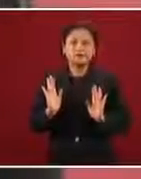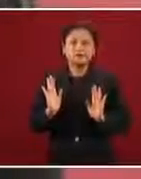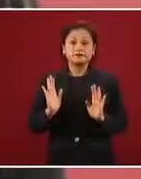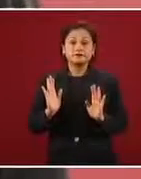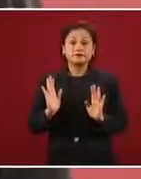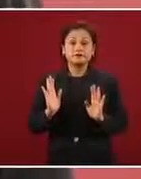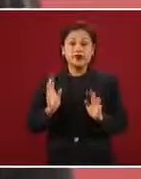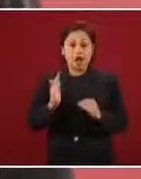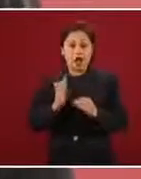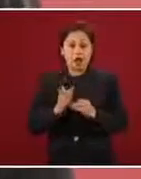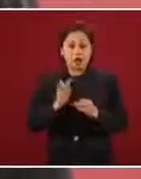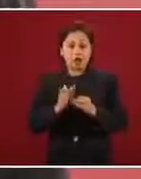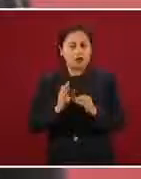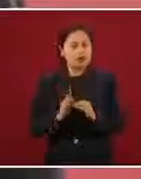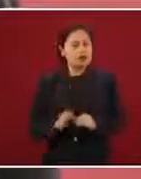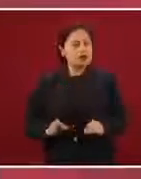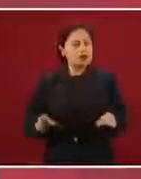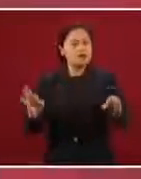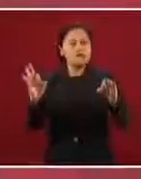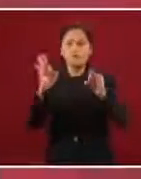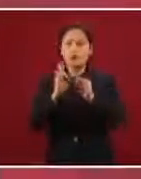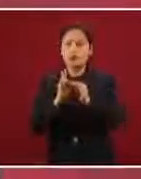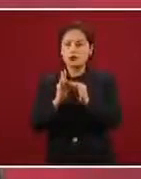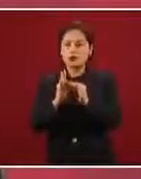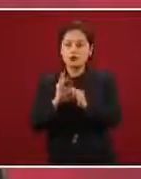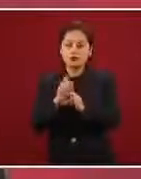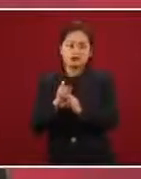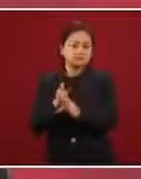más un régimen